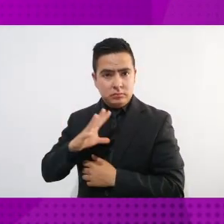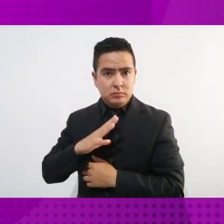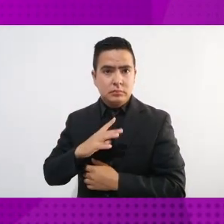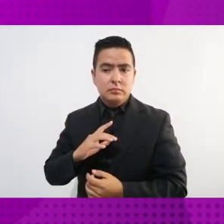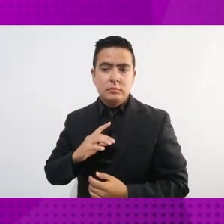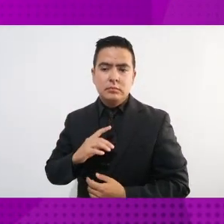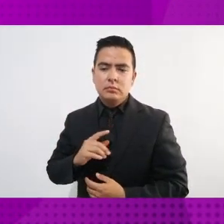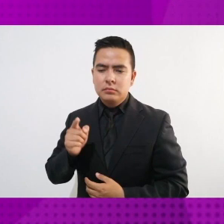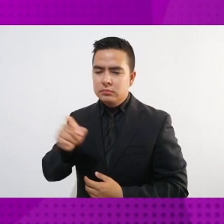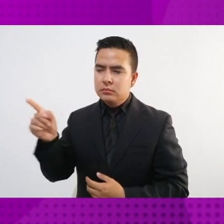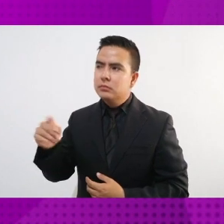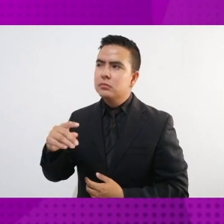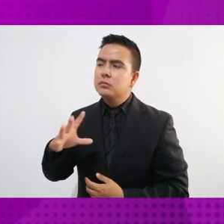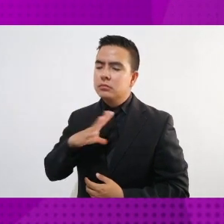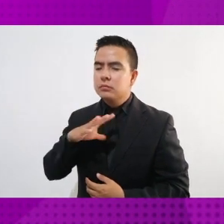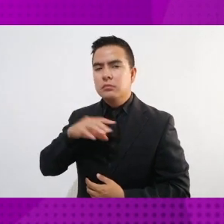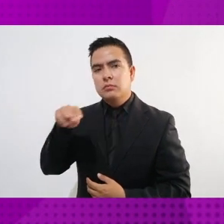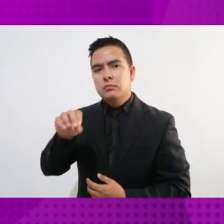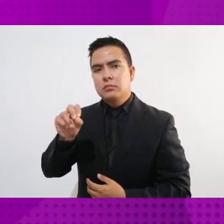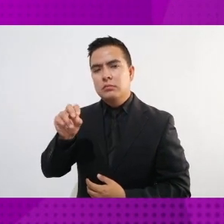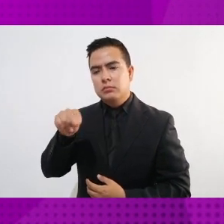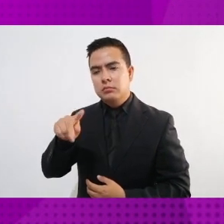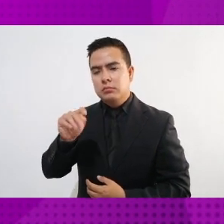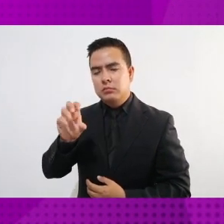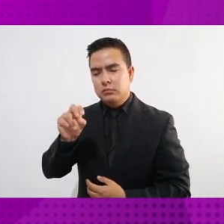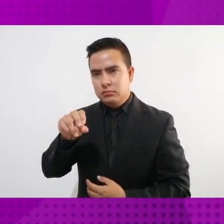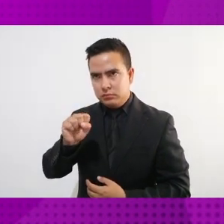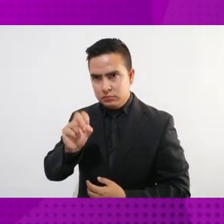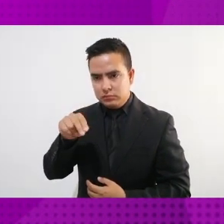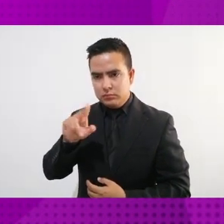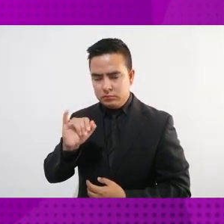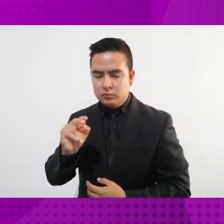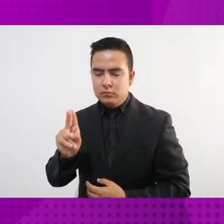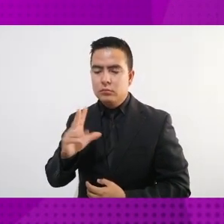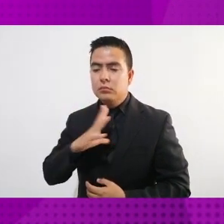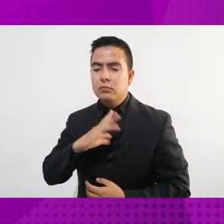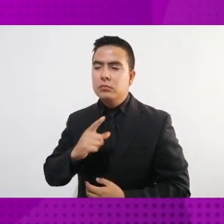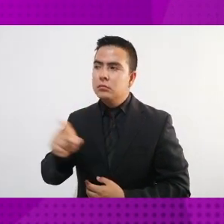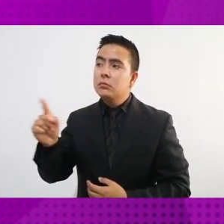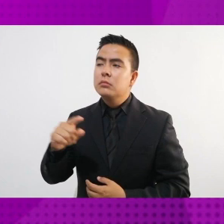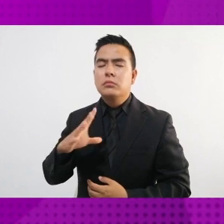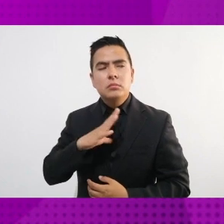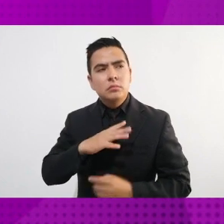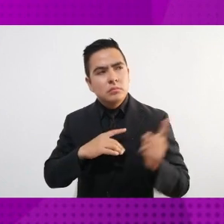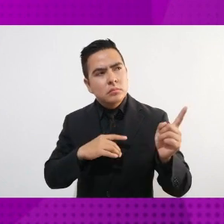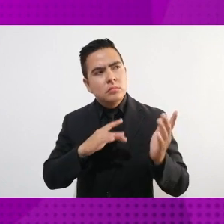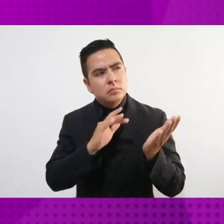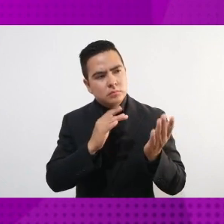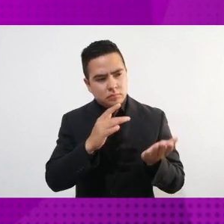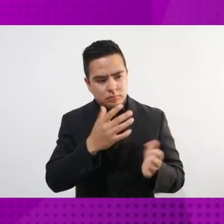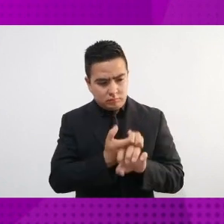muy importante que es Montesquieu, y este autor está en consonancia con la Revolución Norteamericana, en donde los